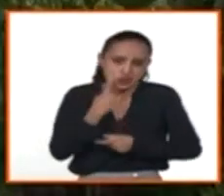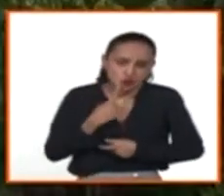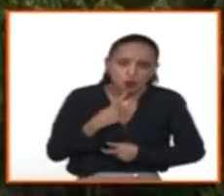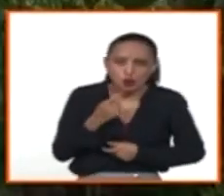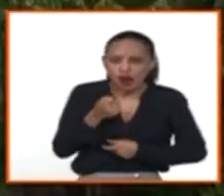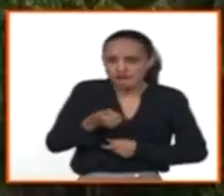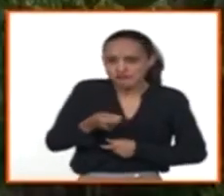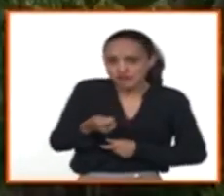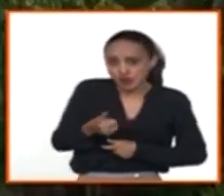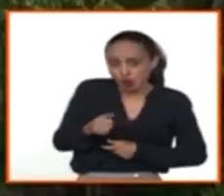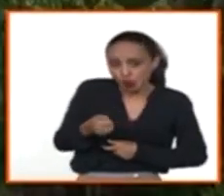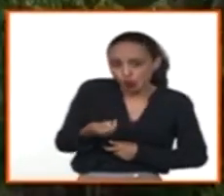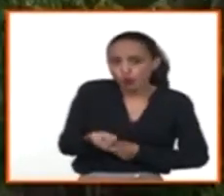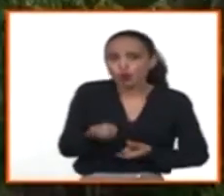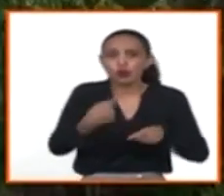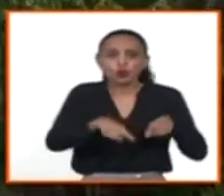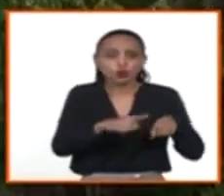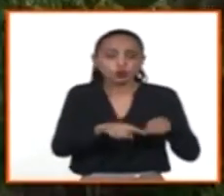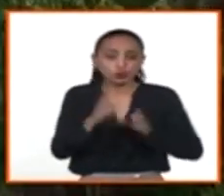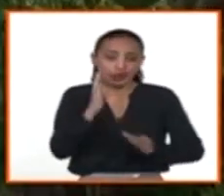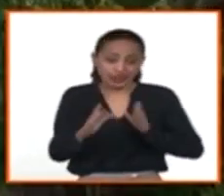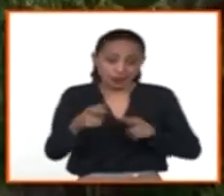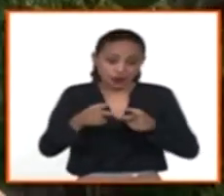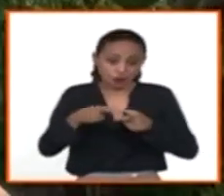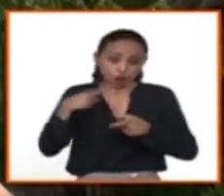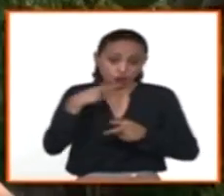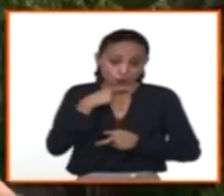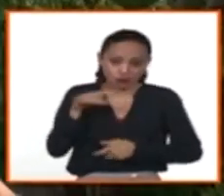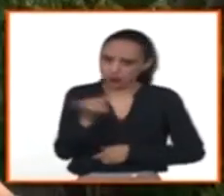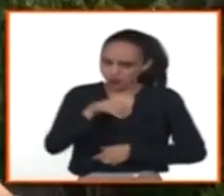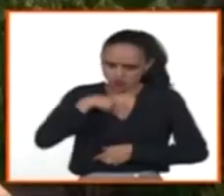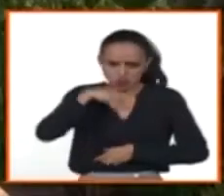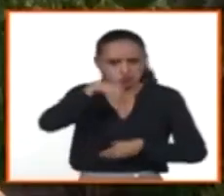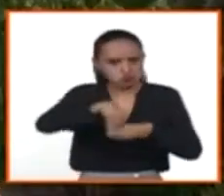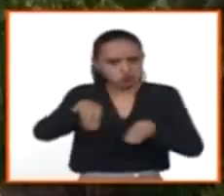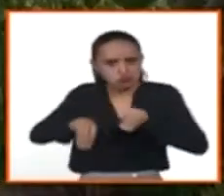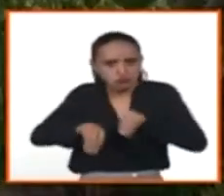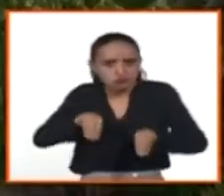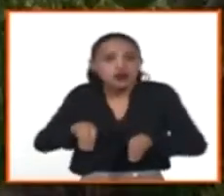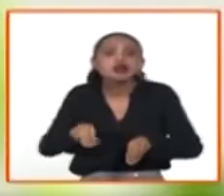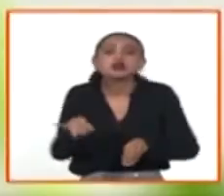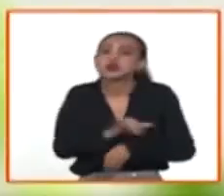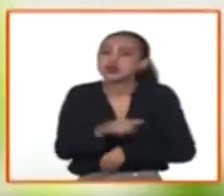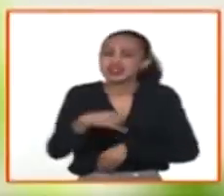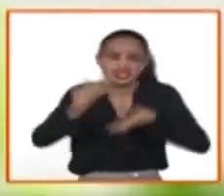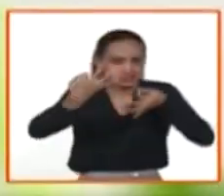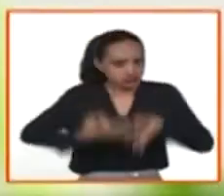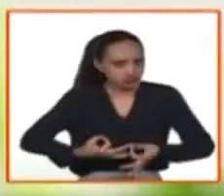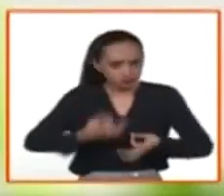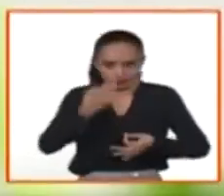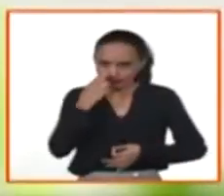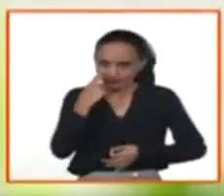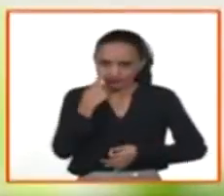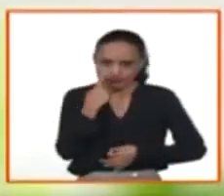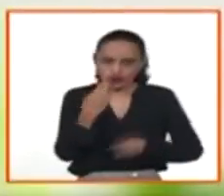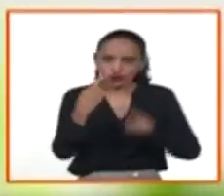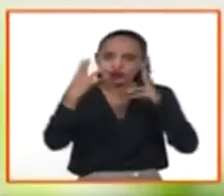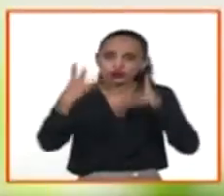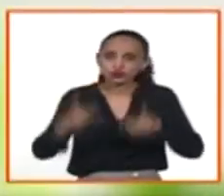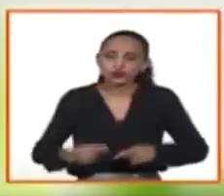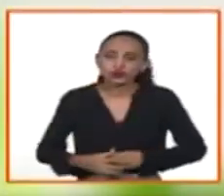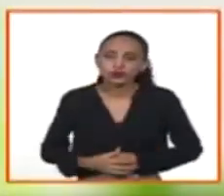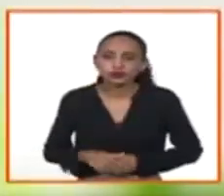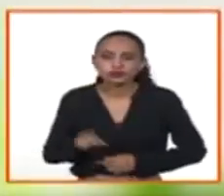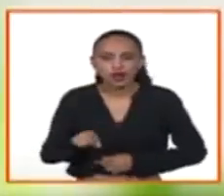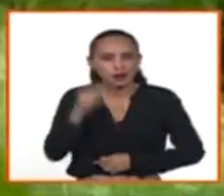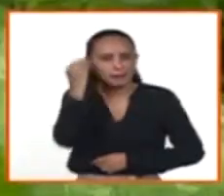caballero, en época de tomate siembro tomate y siempre veo resultados. Lo que ahora puede pensarse como una